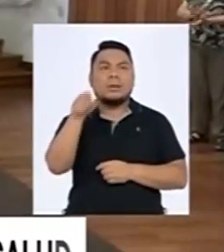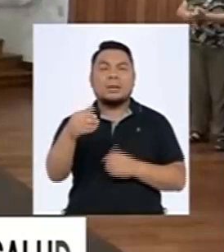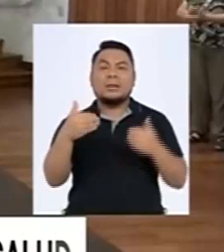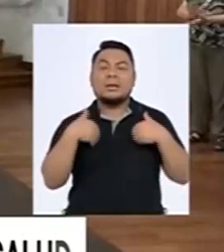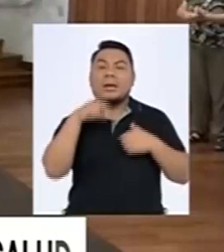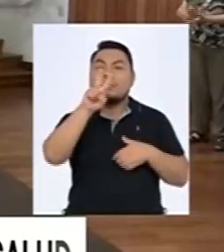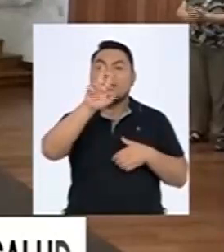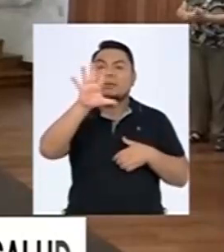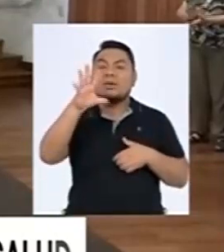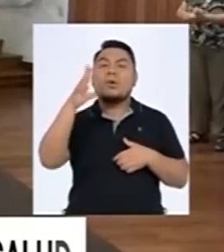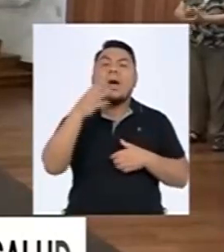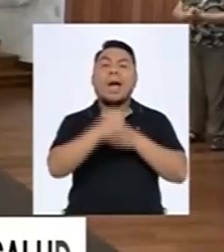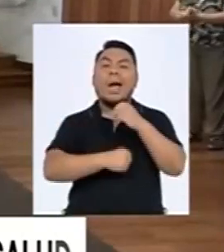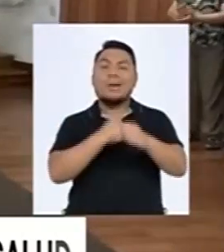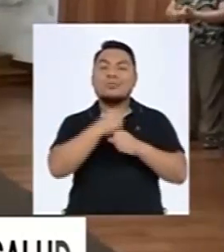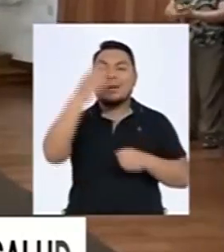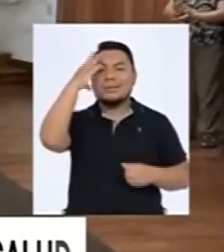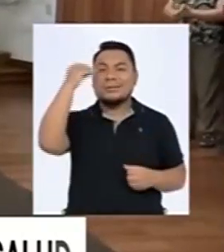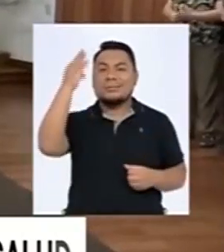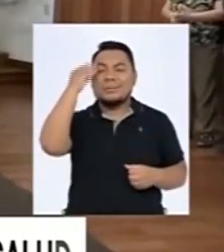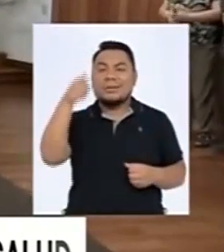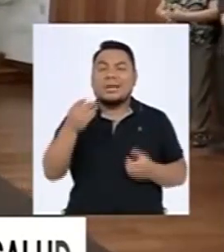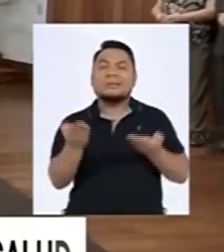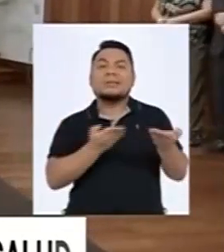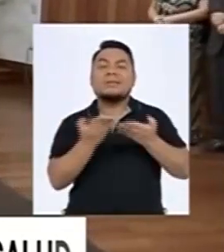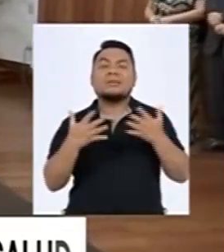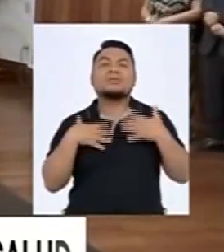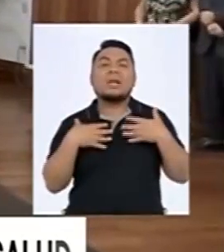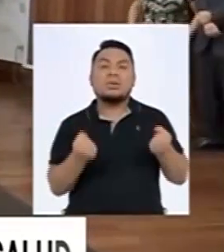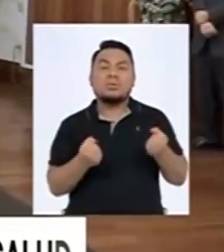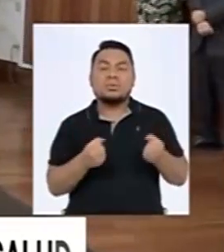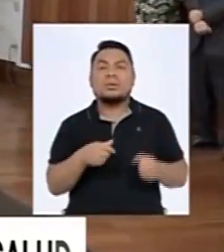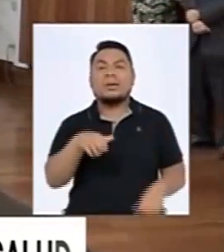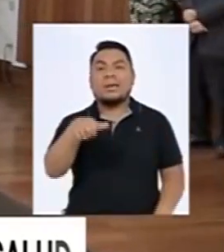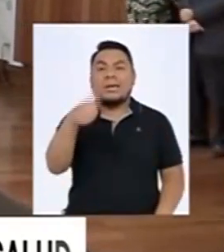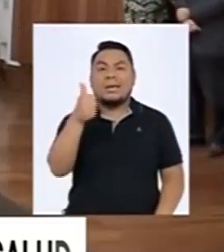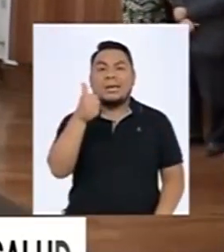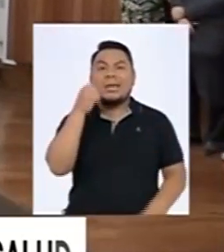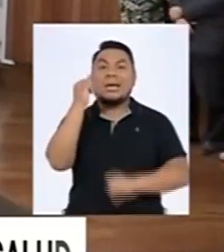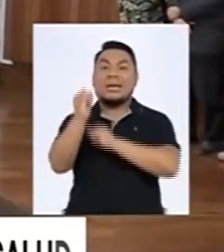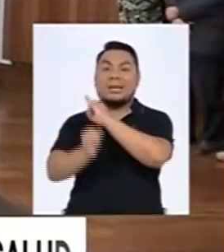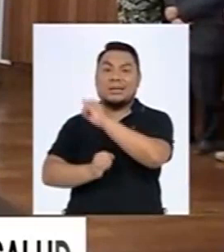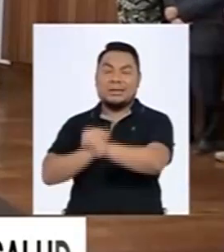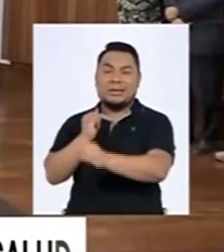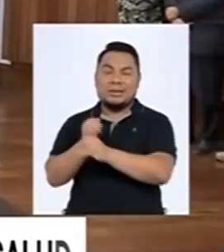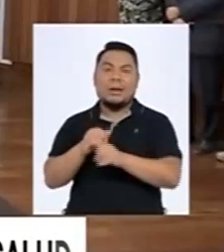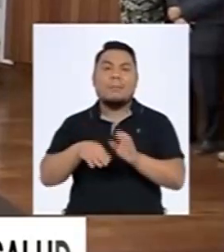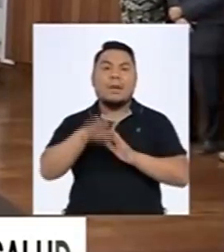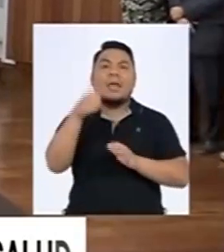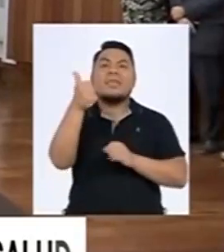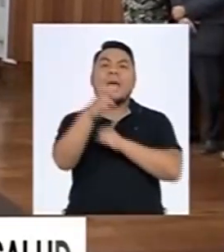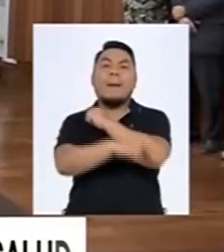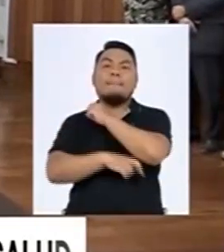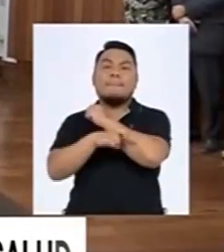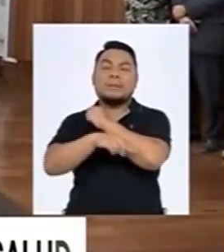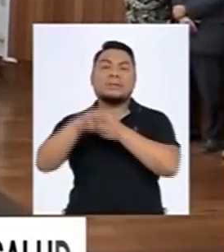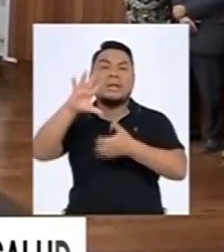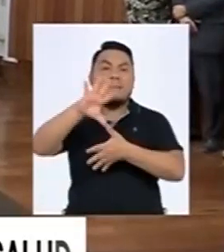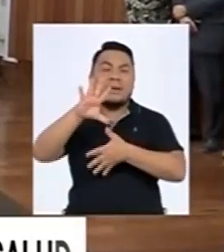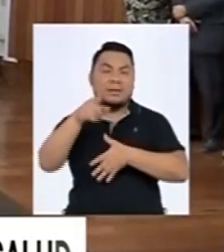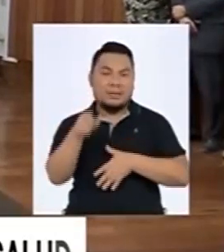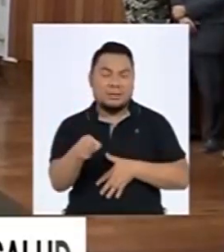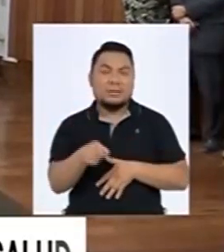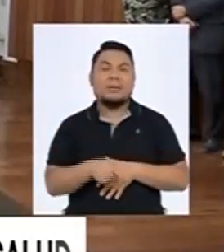y de esa manera tenemos casi 100 médicos que están fuera de combate aparte que los médicos mayores de 60 años